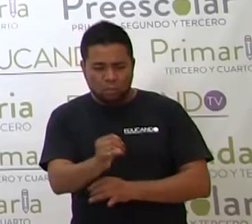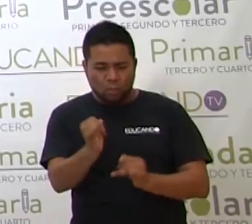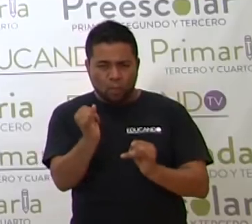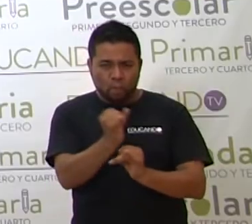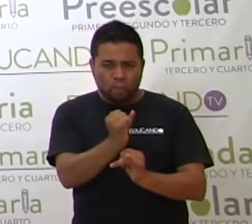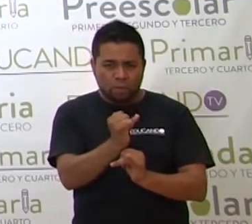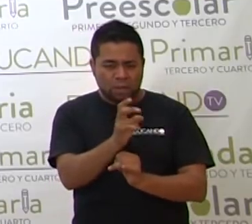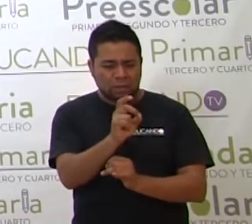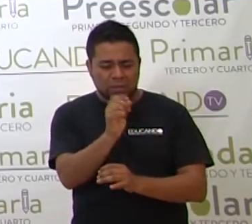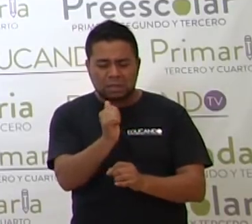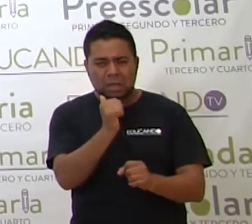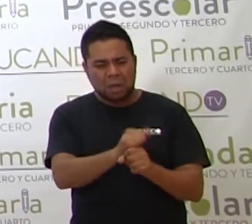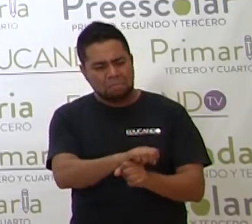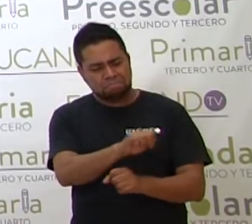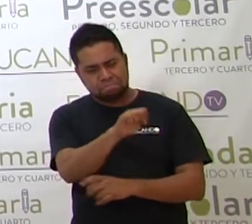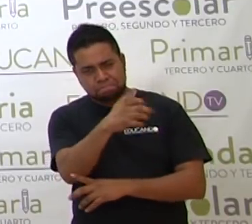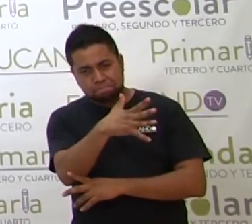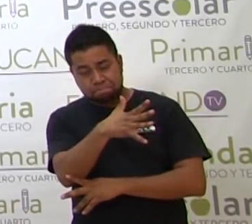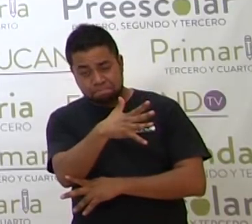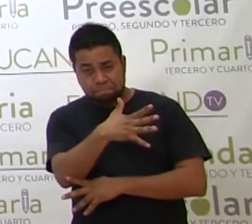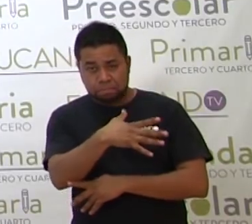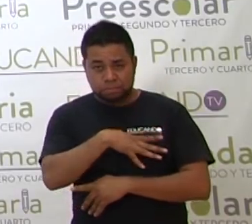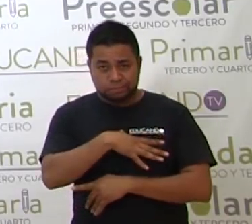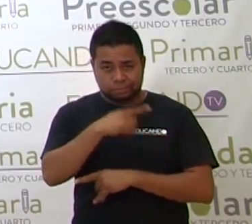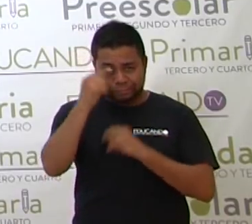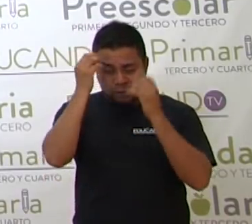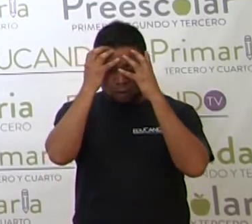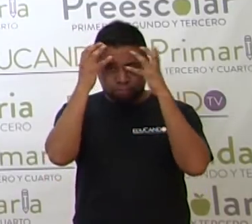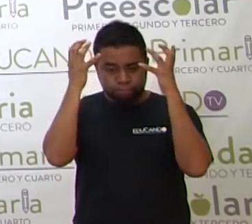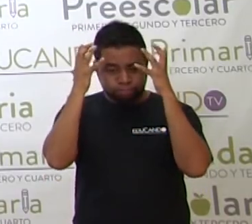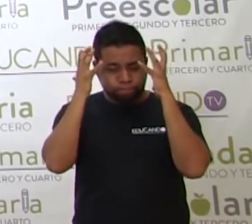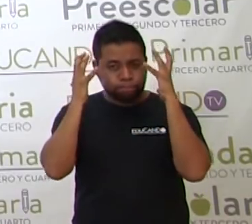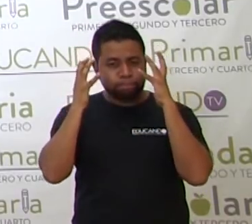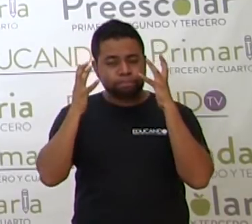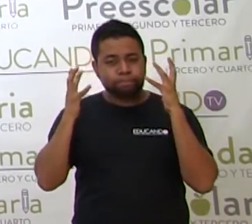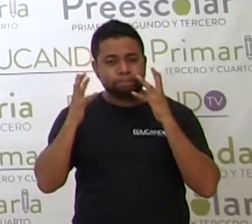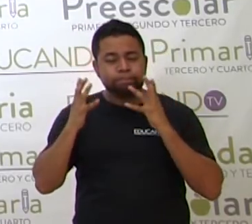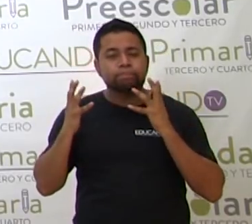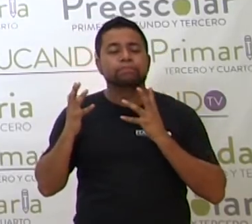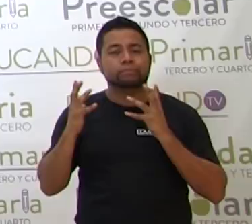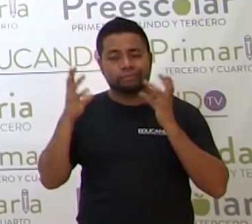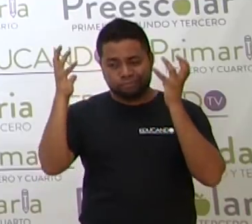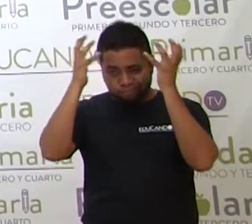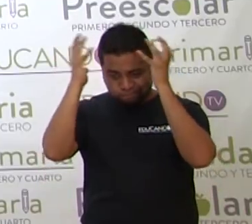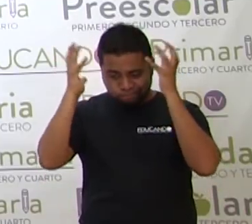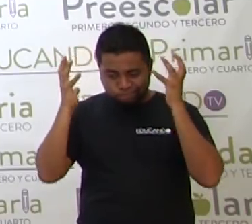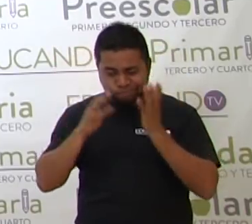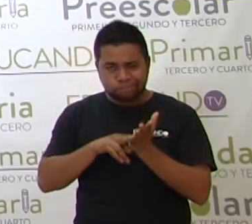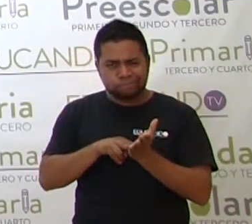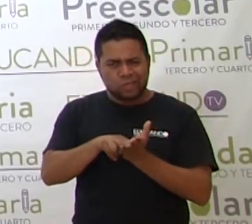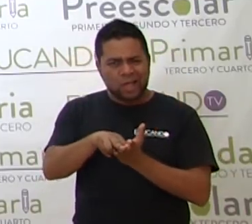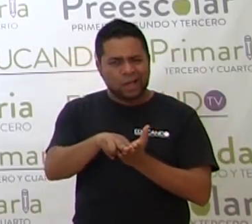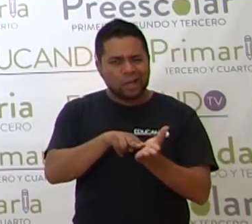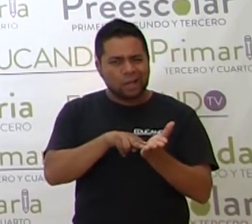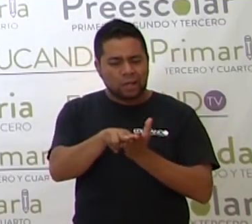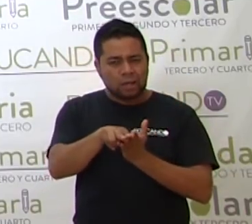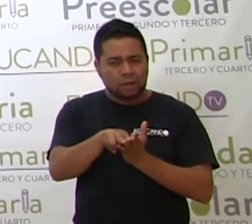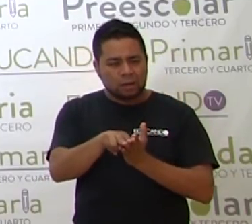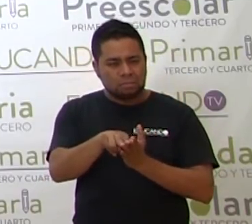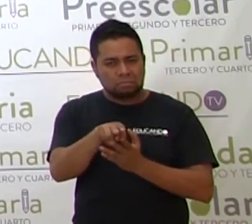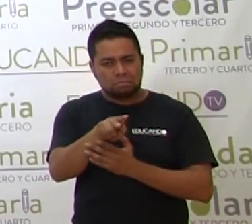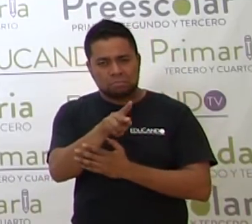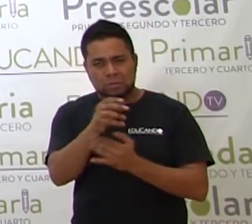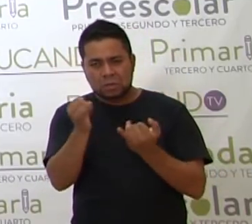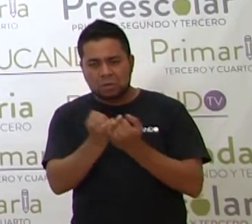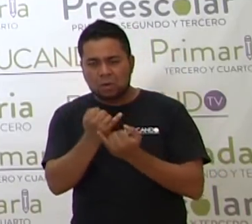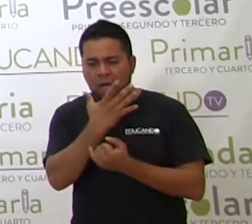años. Tenía una cabellera abundante, rizada y negra, igual que la